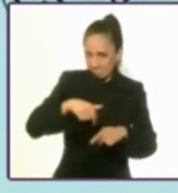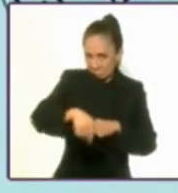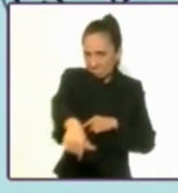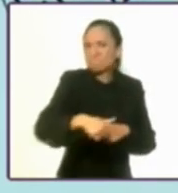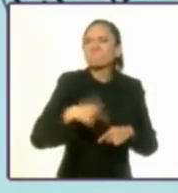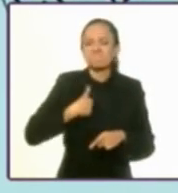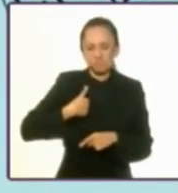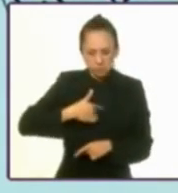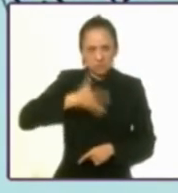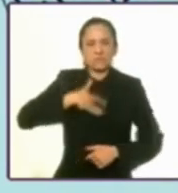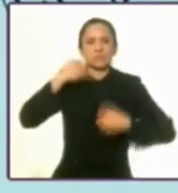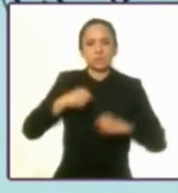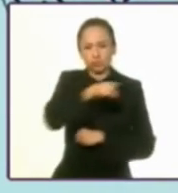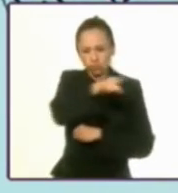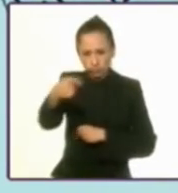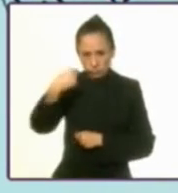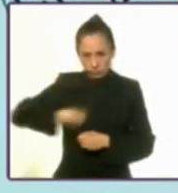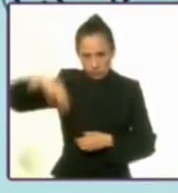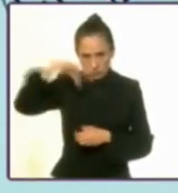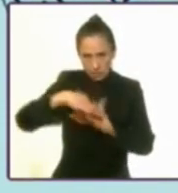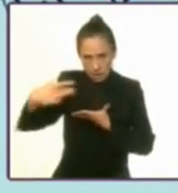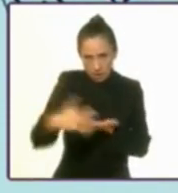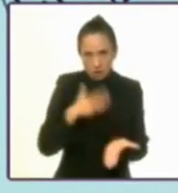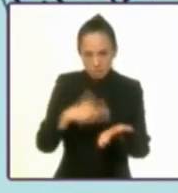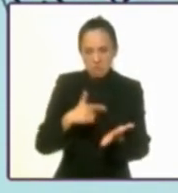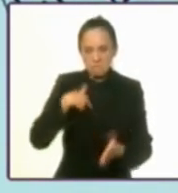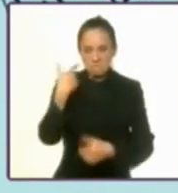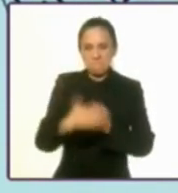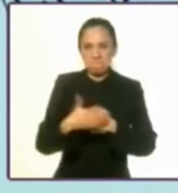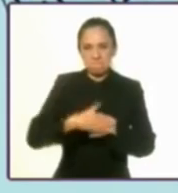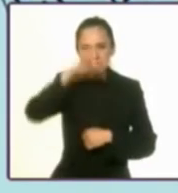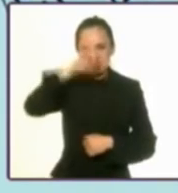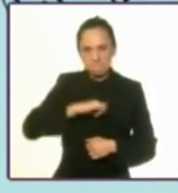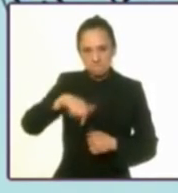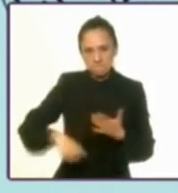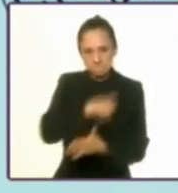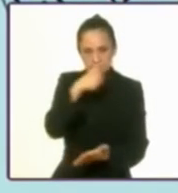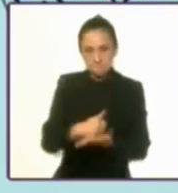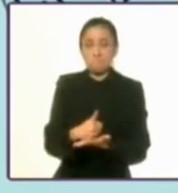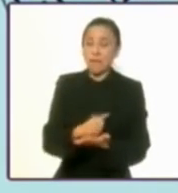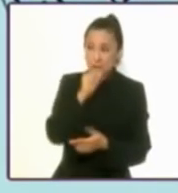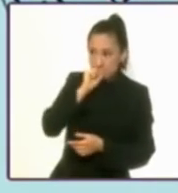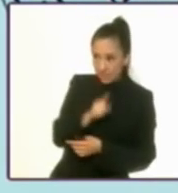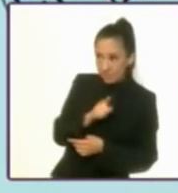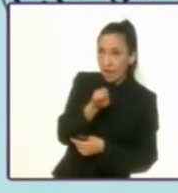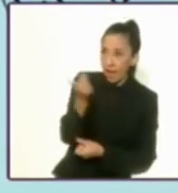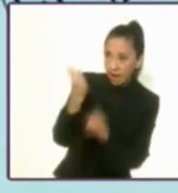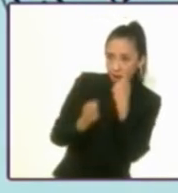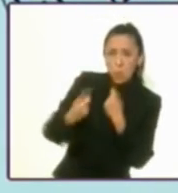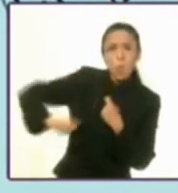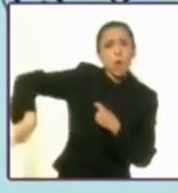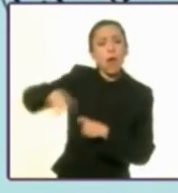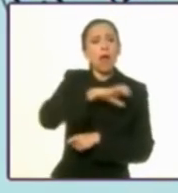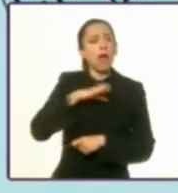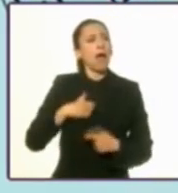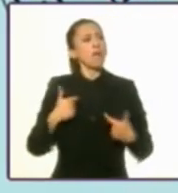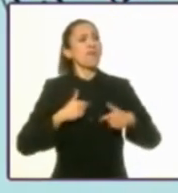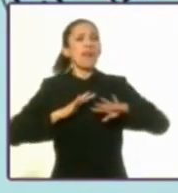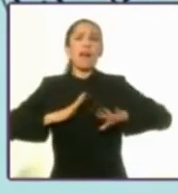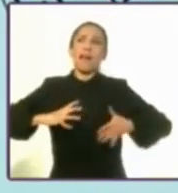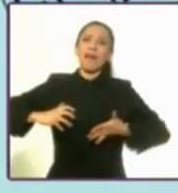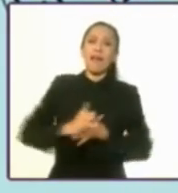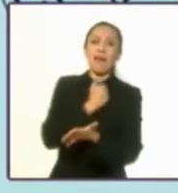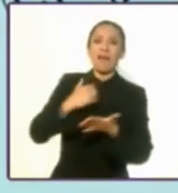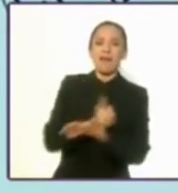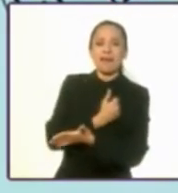en la próxima jefa de gobierno de esta ciudad y por cierto quiero decirles aquellos candidatos que ya andan cantando victoria antes de tiempo les